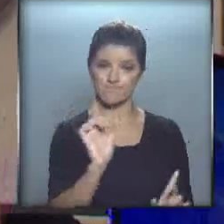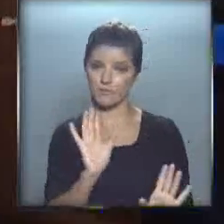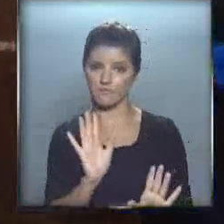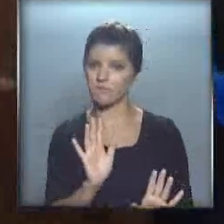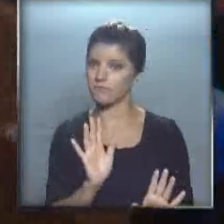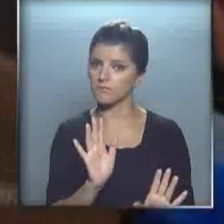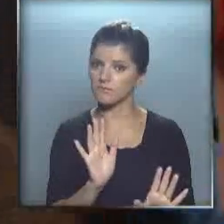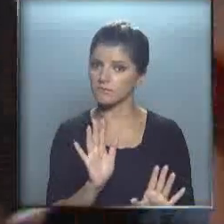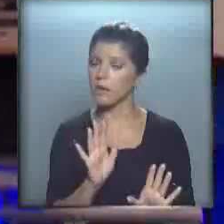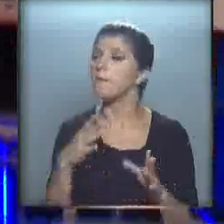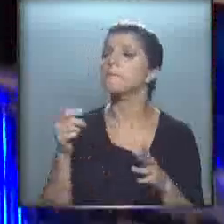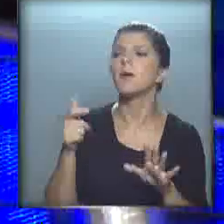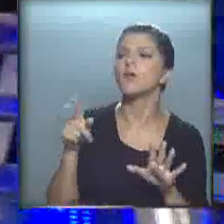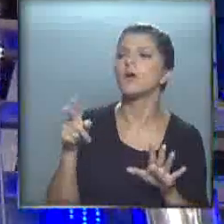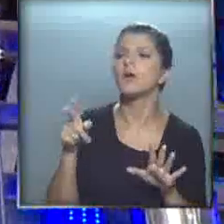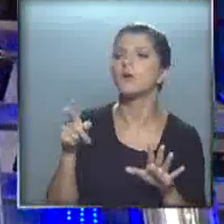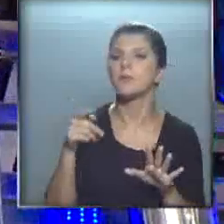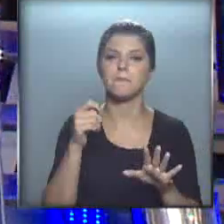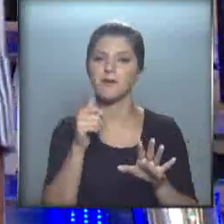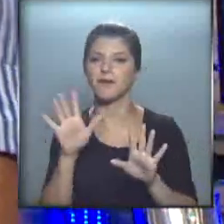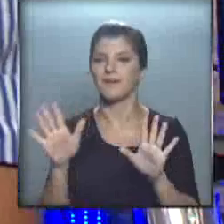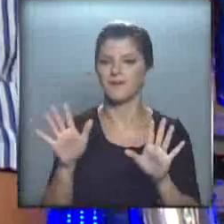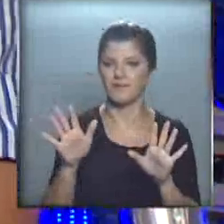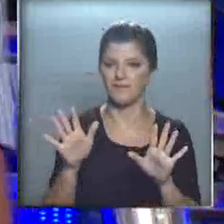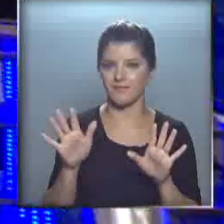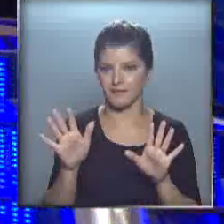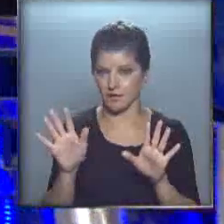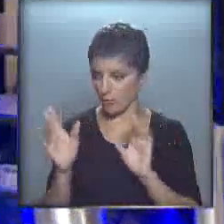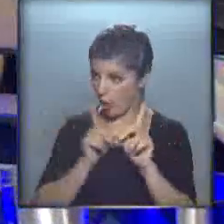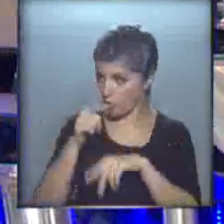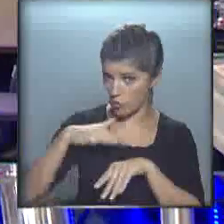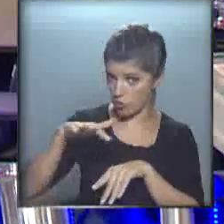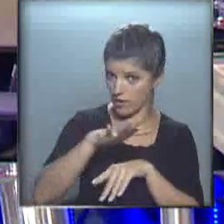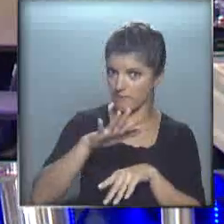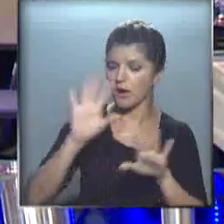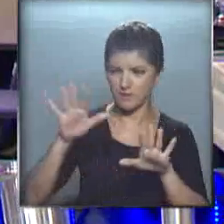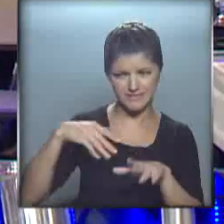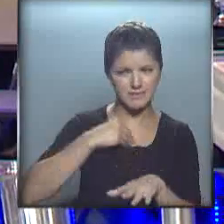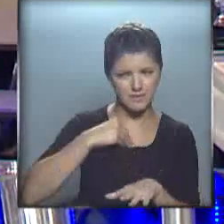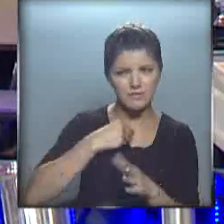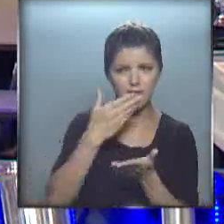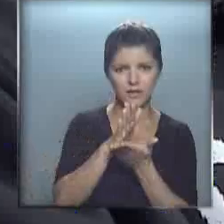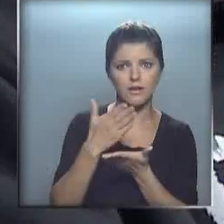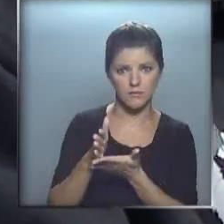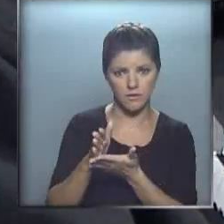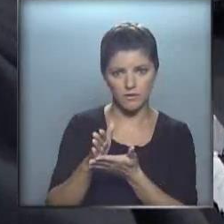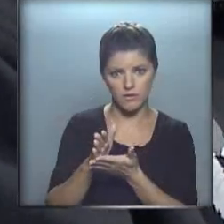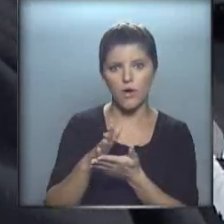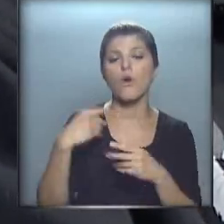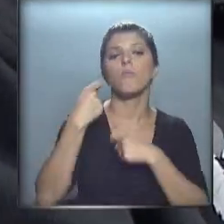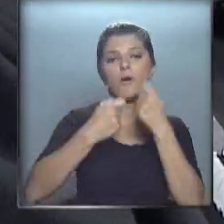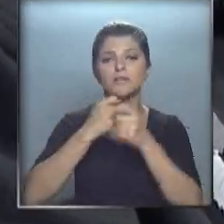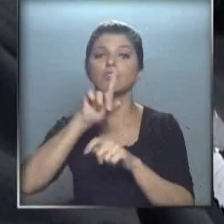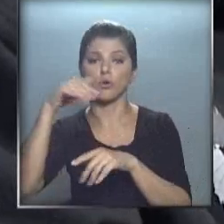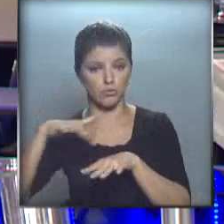pero... ¿sí? Pero no. Acá, ¿en Pirón, algún lugar pero, sentiste mira, a tu derecha. ¿En algún lugar sentiste discriminación, sea en un boliche, en